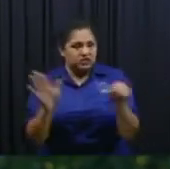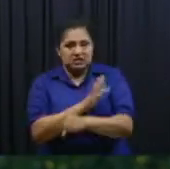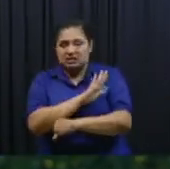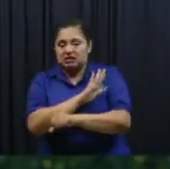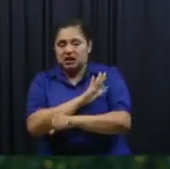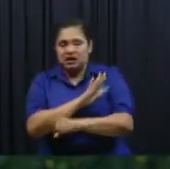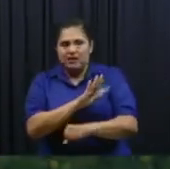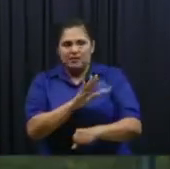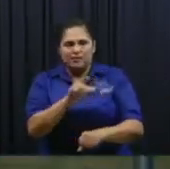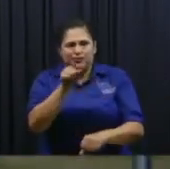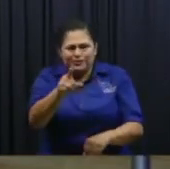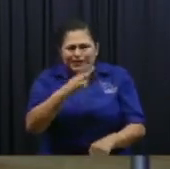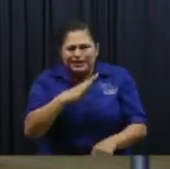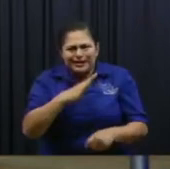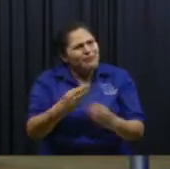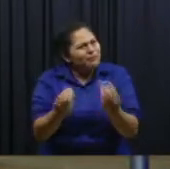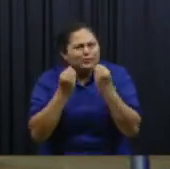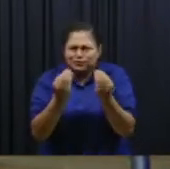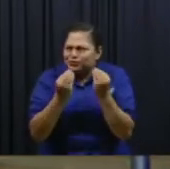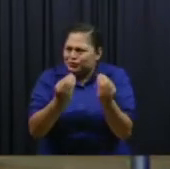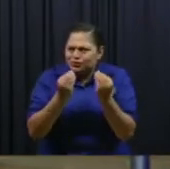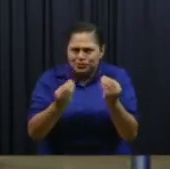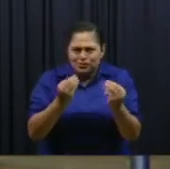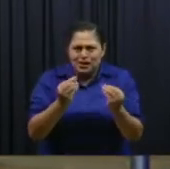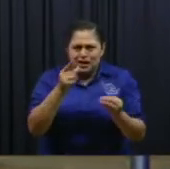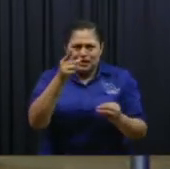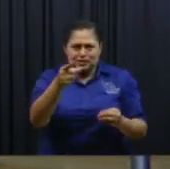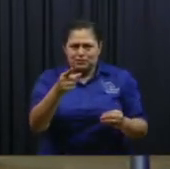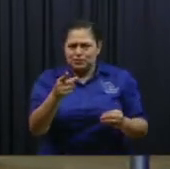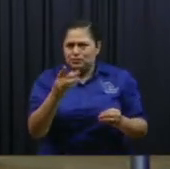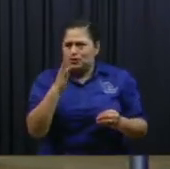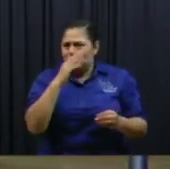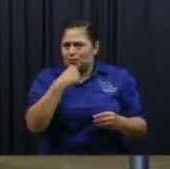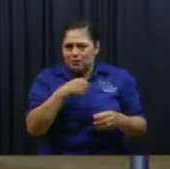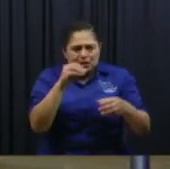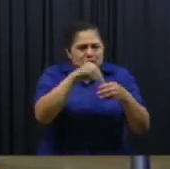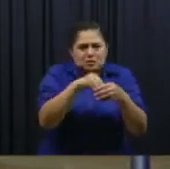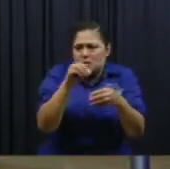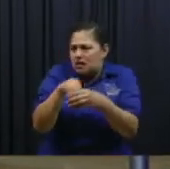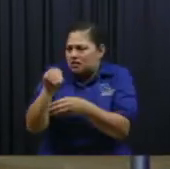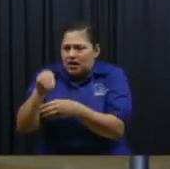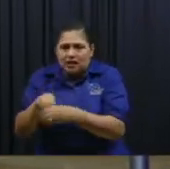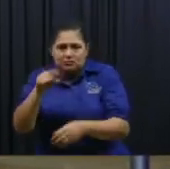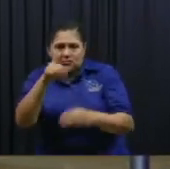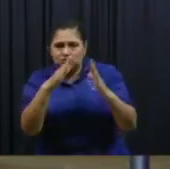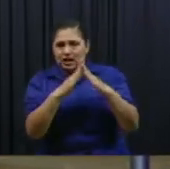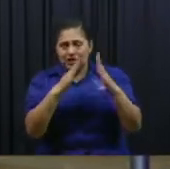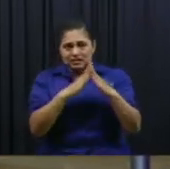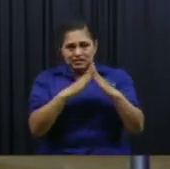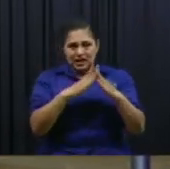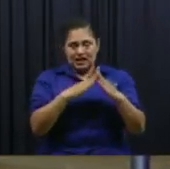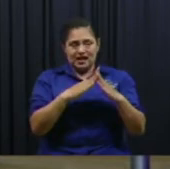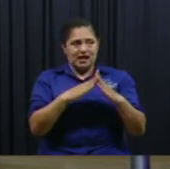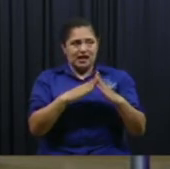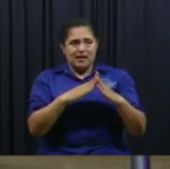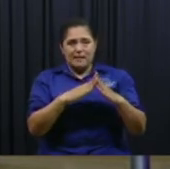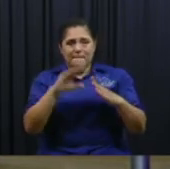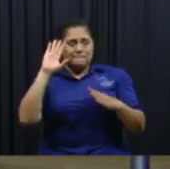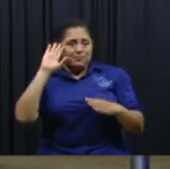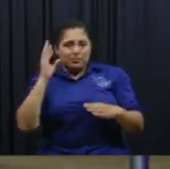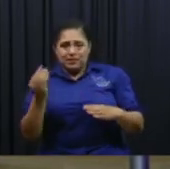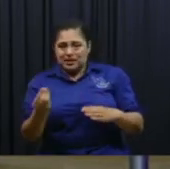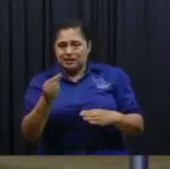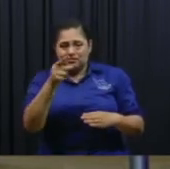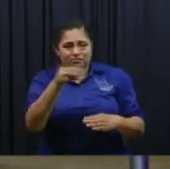no No puedes preparar un espacio de recepción para toda la bendición